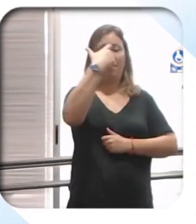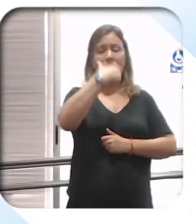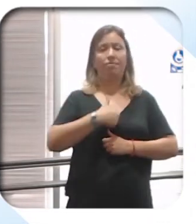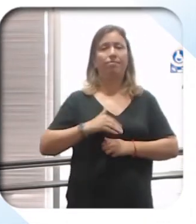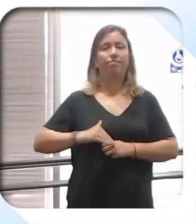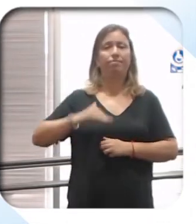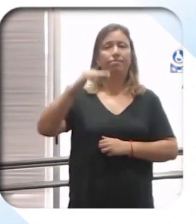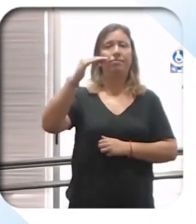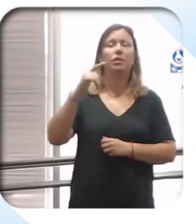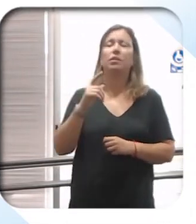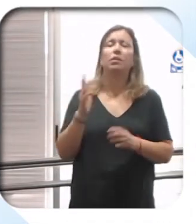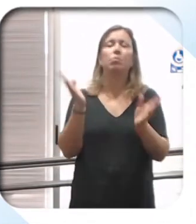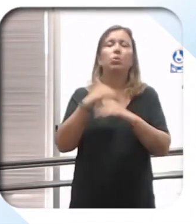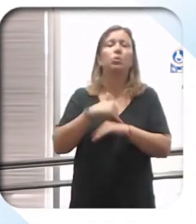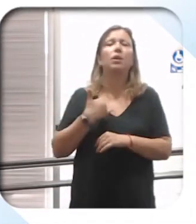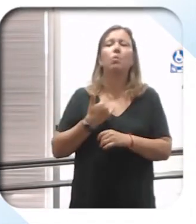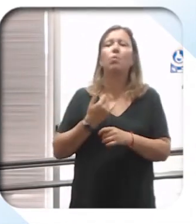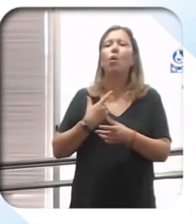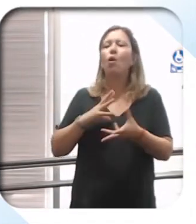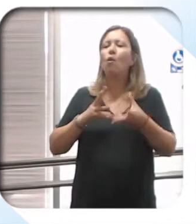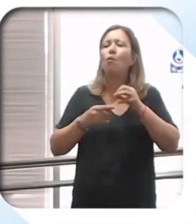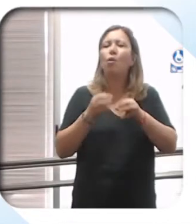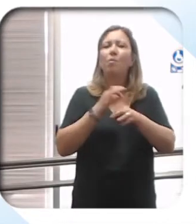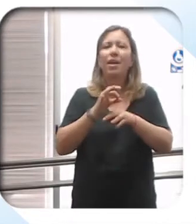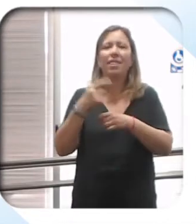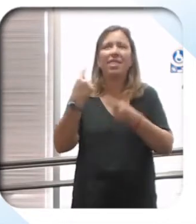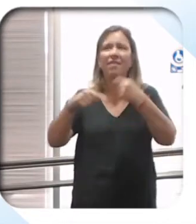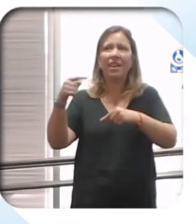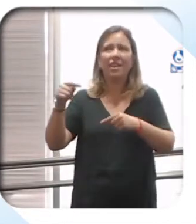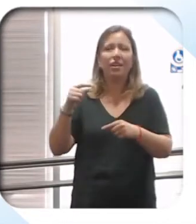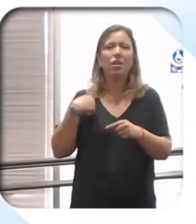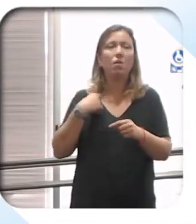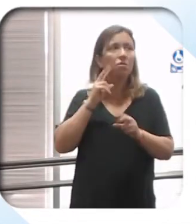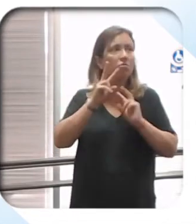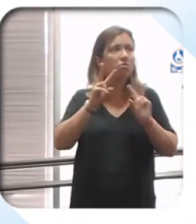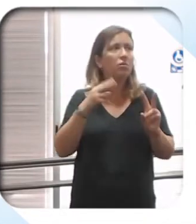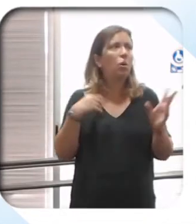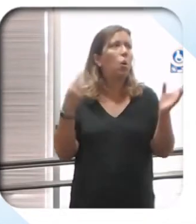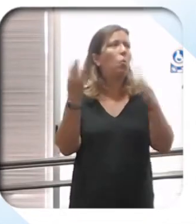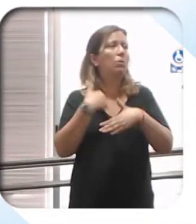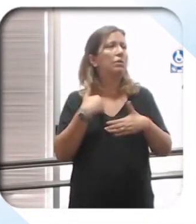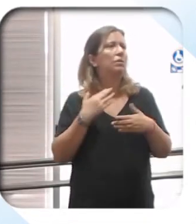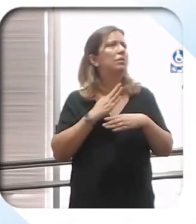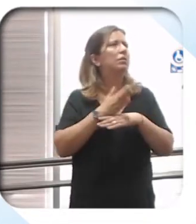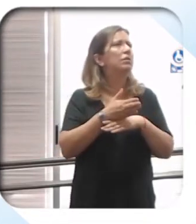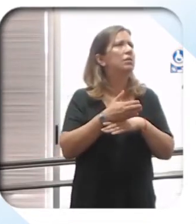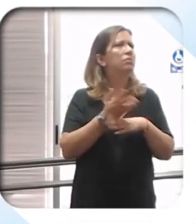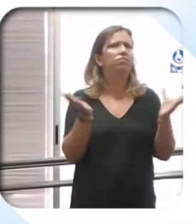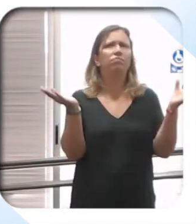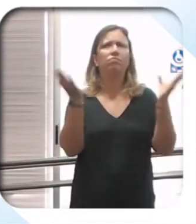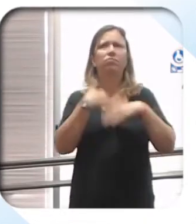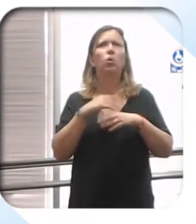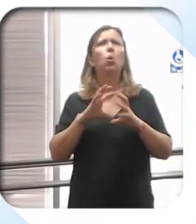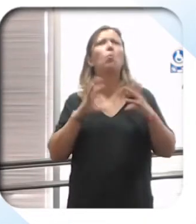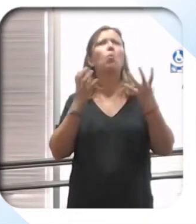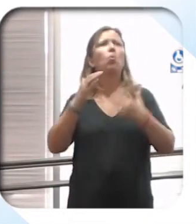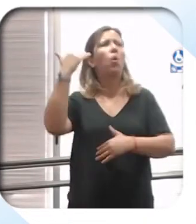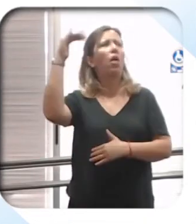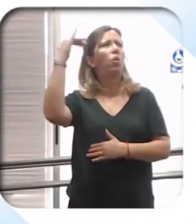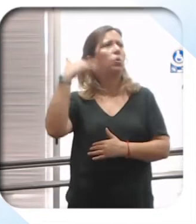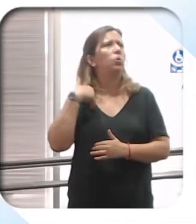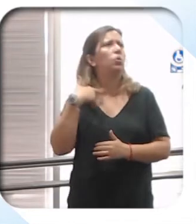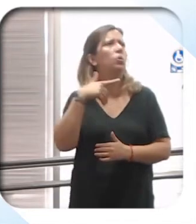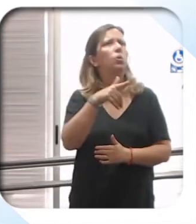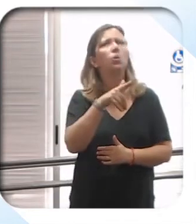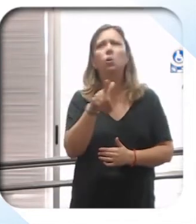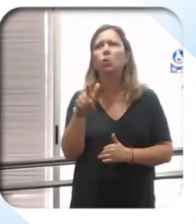es imposible no educar. Los modelos que hay me alejan, no me dan chance de poder entrar en este mundo adulto, en